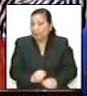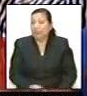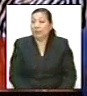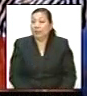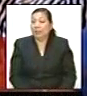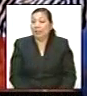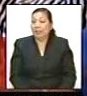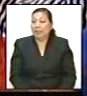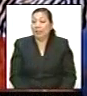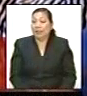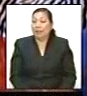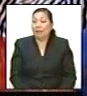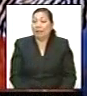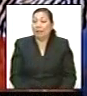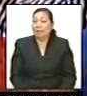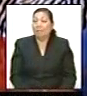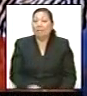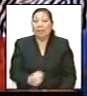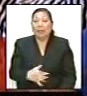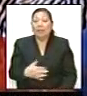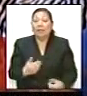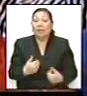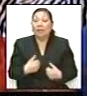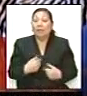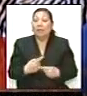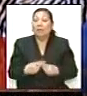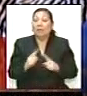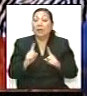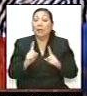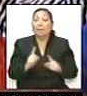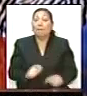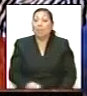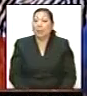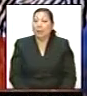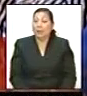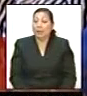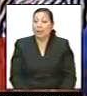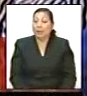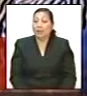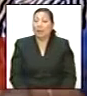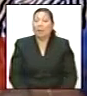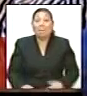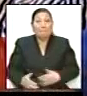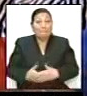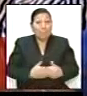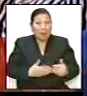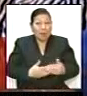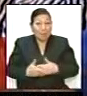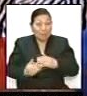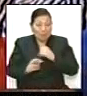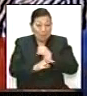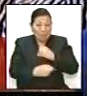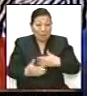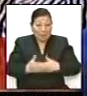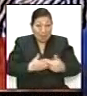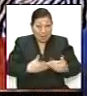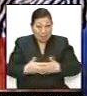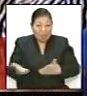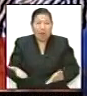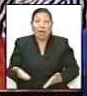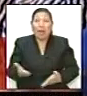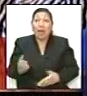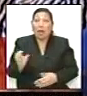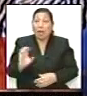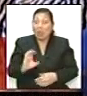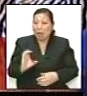y nosotros ya tenemos varias preguntas por ejemplo panamá y ecuador desean